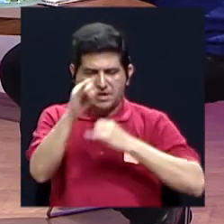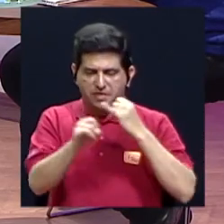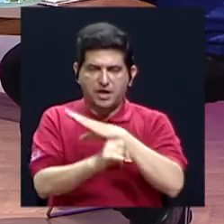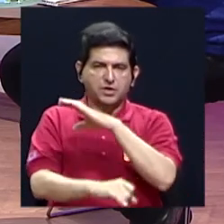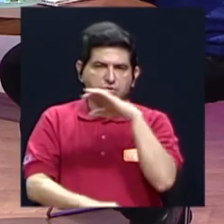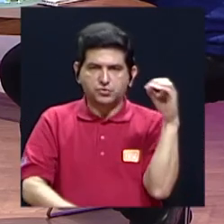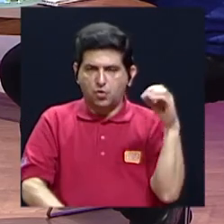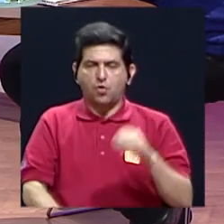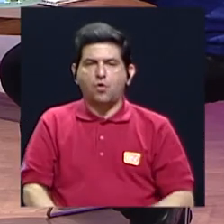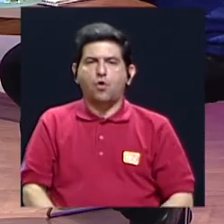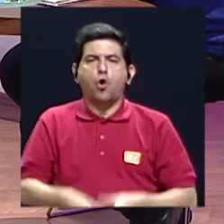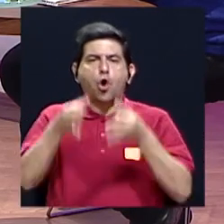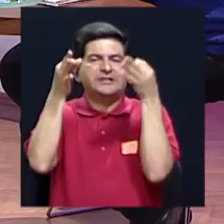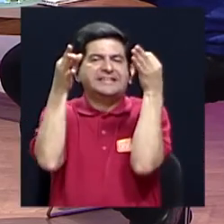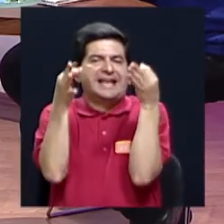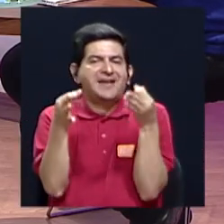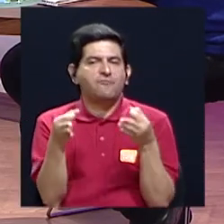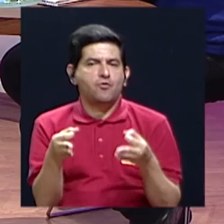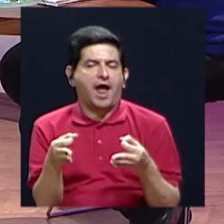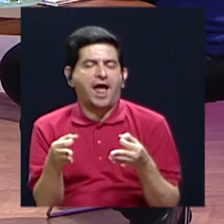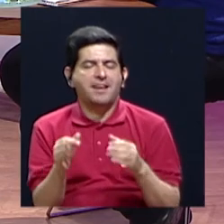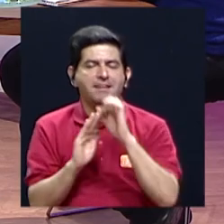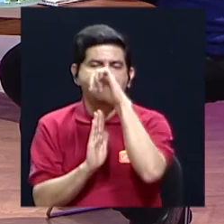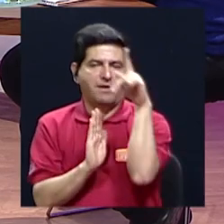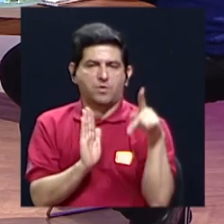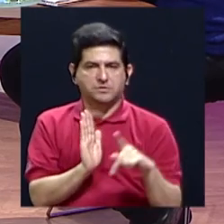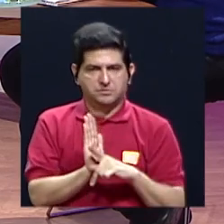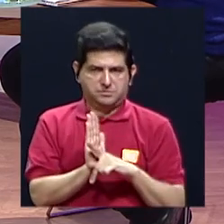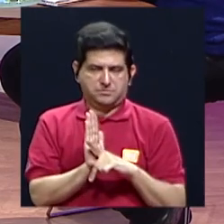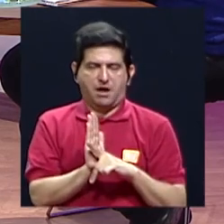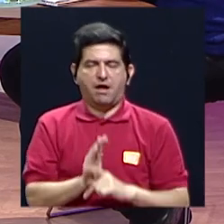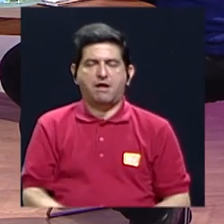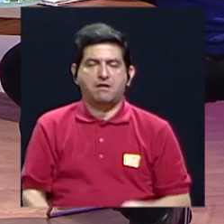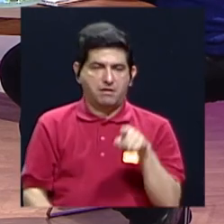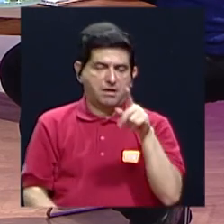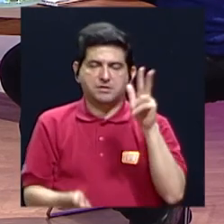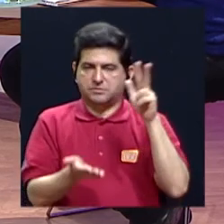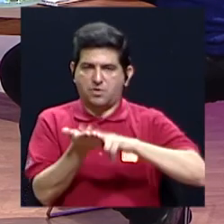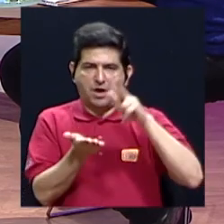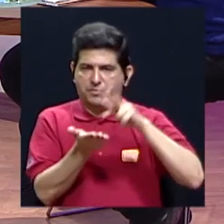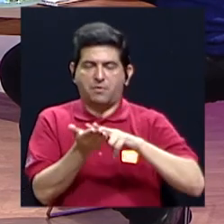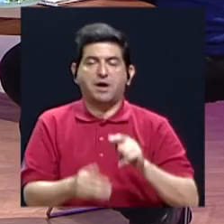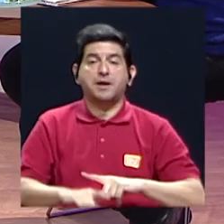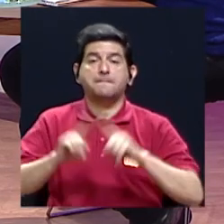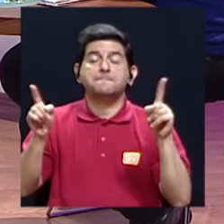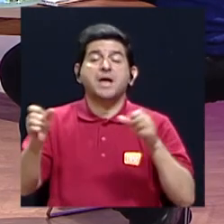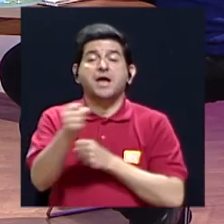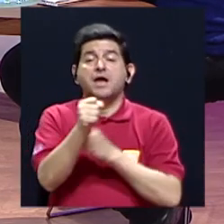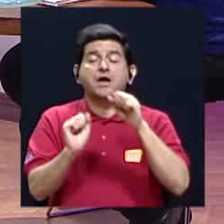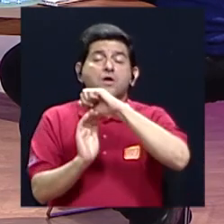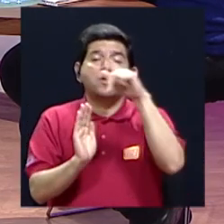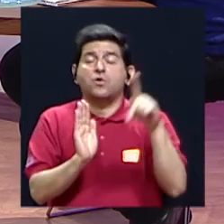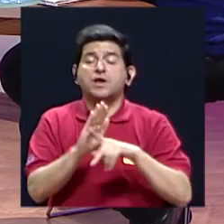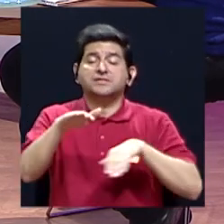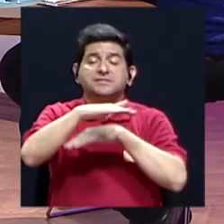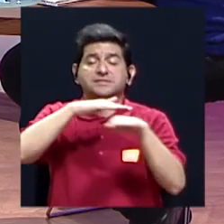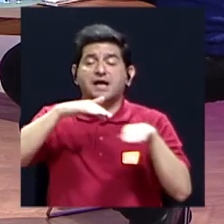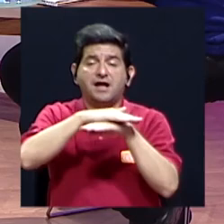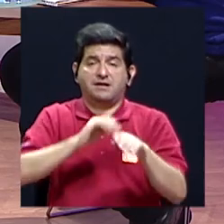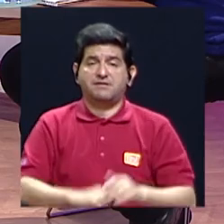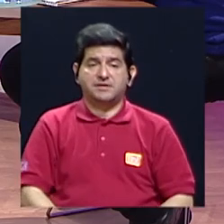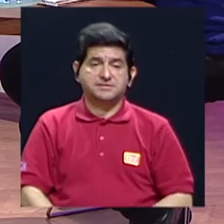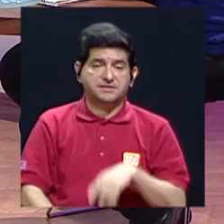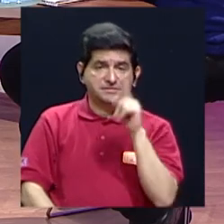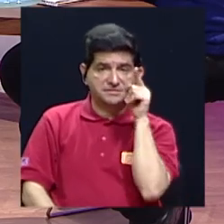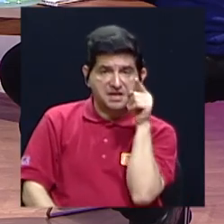en ningún tribunal constitucional ha avalado esa técnica. Sin embargo, la Sala Constitucional se fundó, digamos,